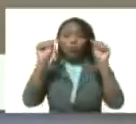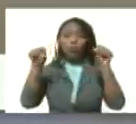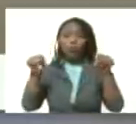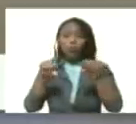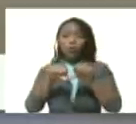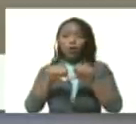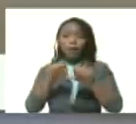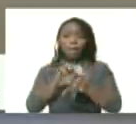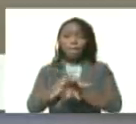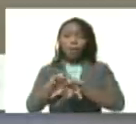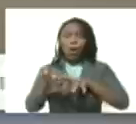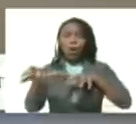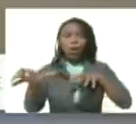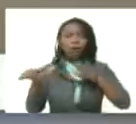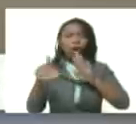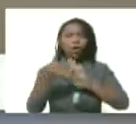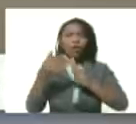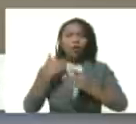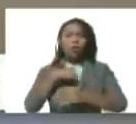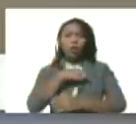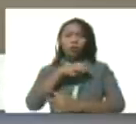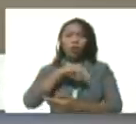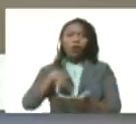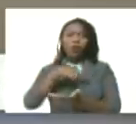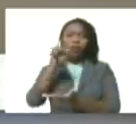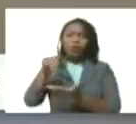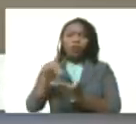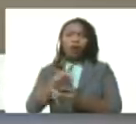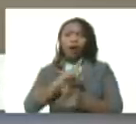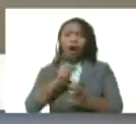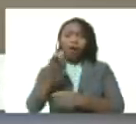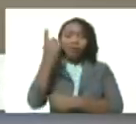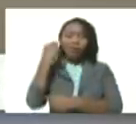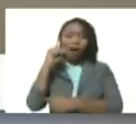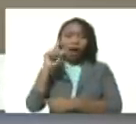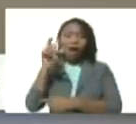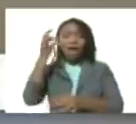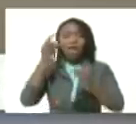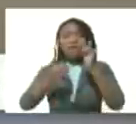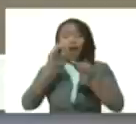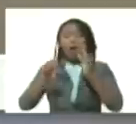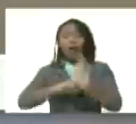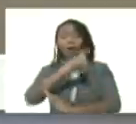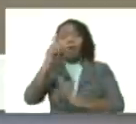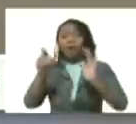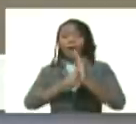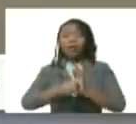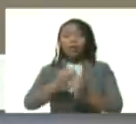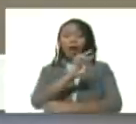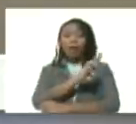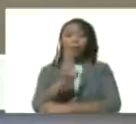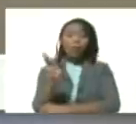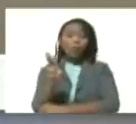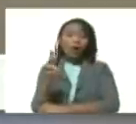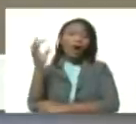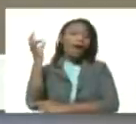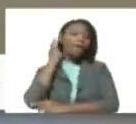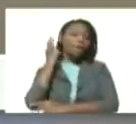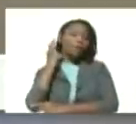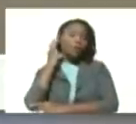y masiva contra nuestros connacionales. Ayer el fiscal general de la República dio unos